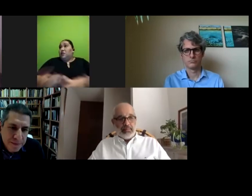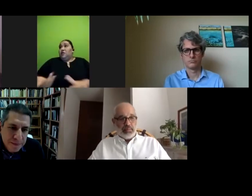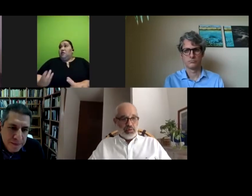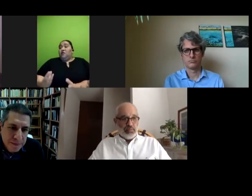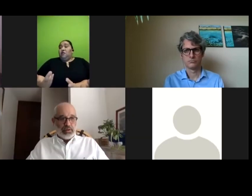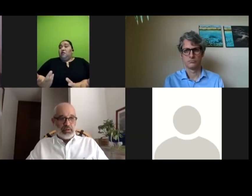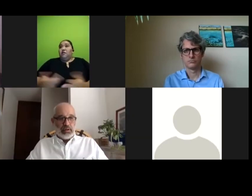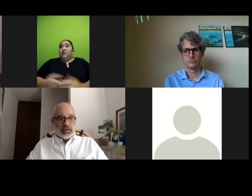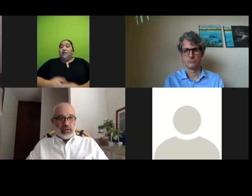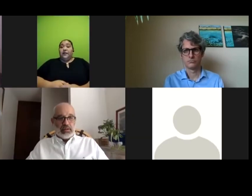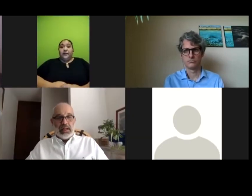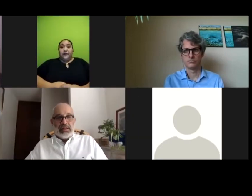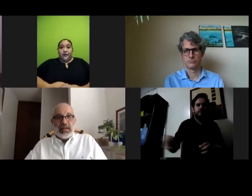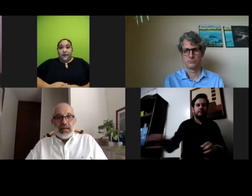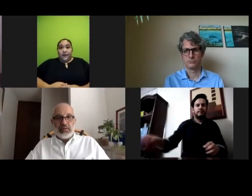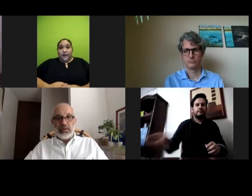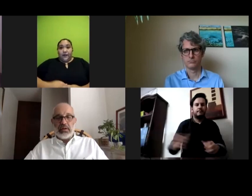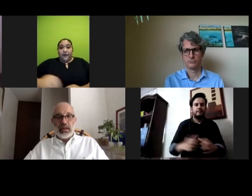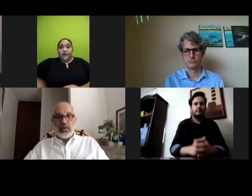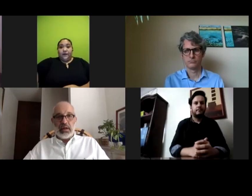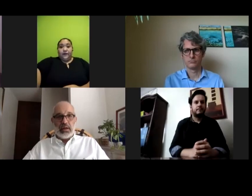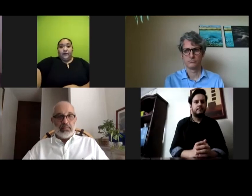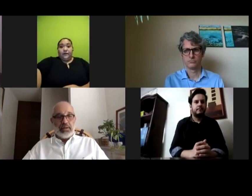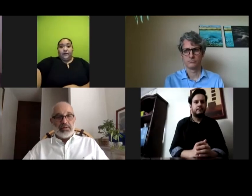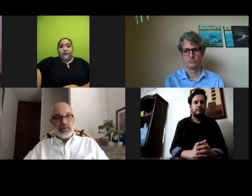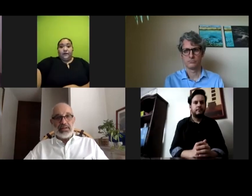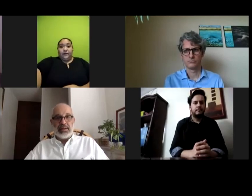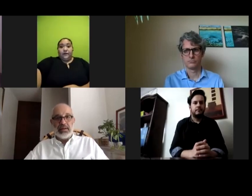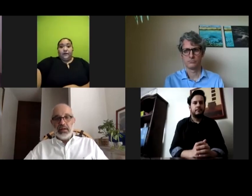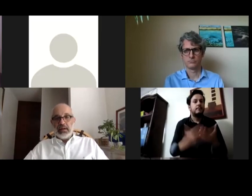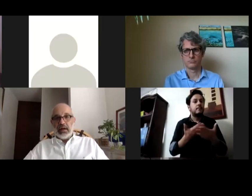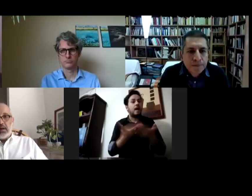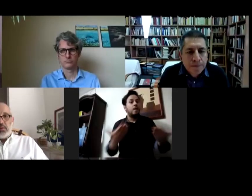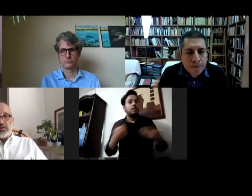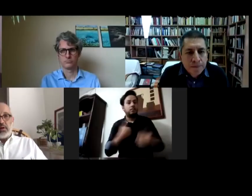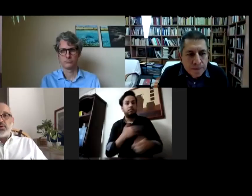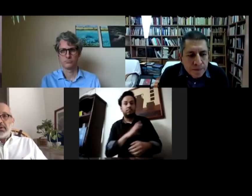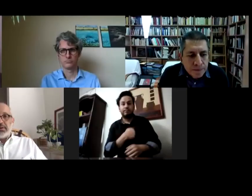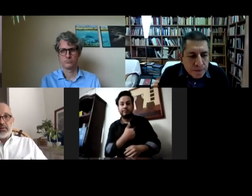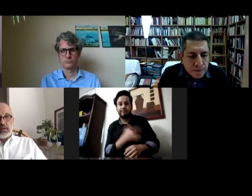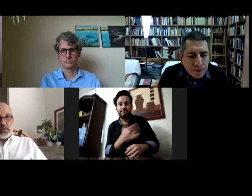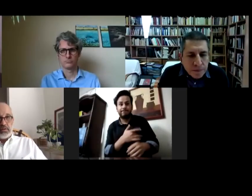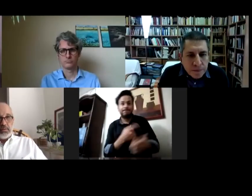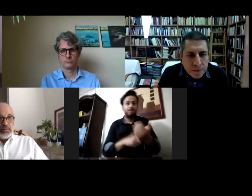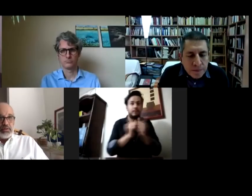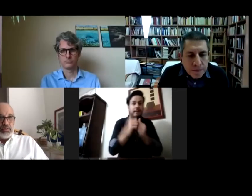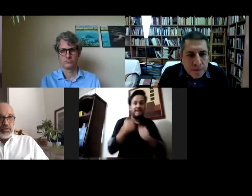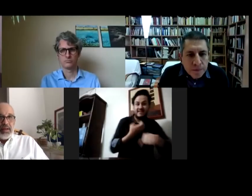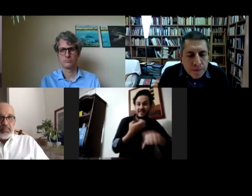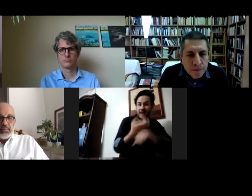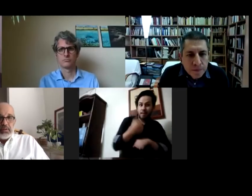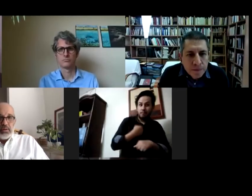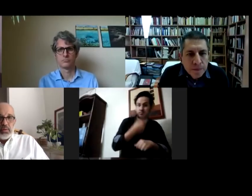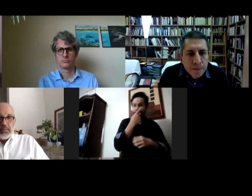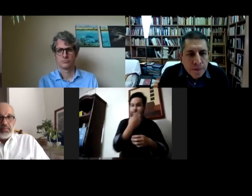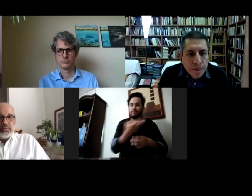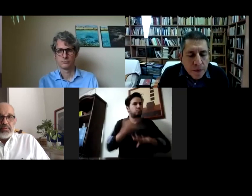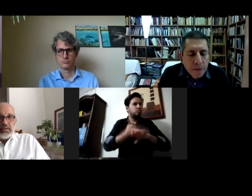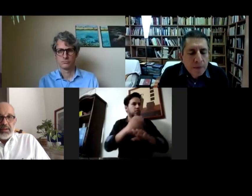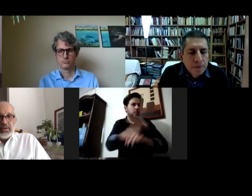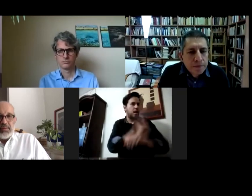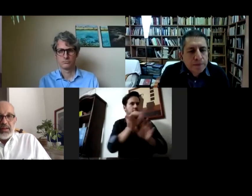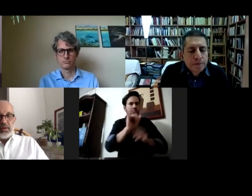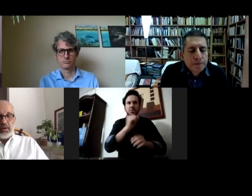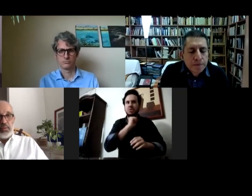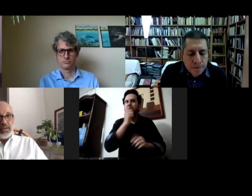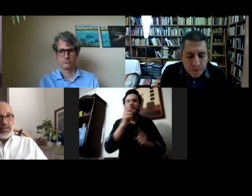tema, por supuesto, del Estado. Y creo que mencionaste algunos de los comentarios que hemos recibido que son clave. Pues, sin duda, pues, si